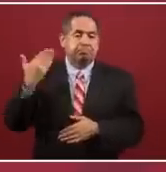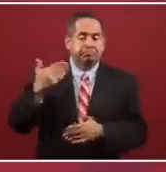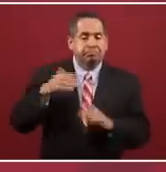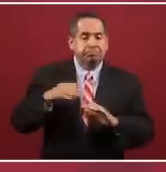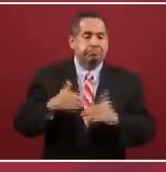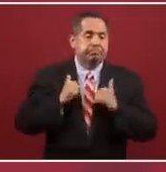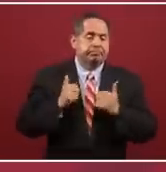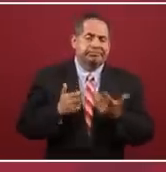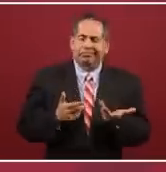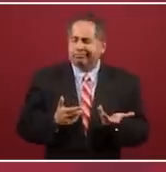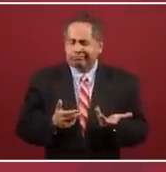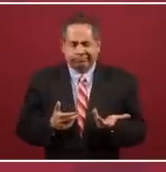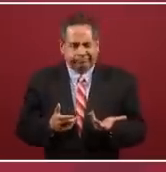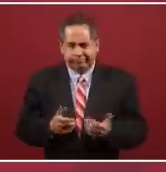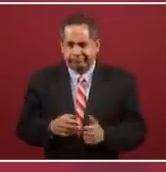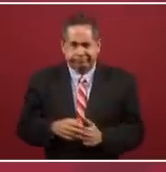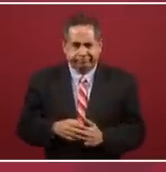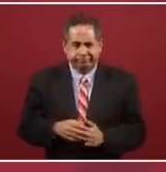provecho